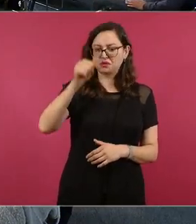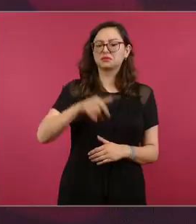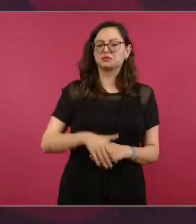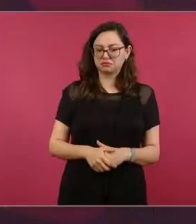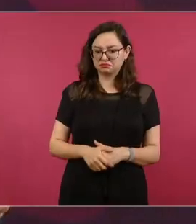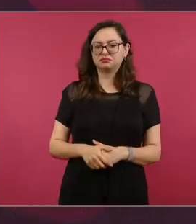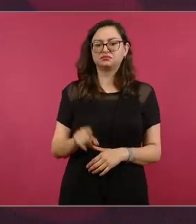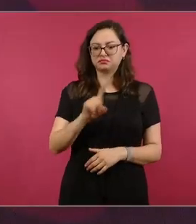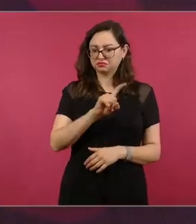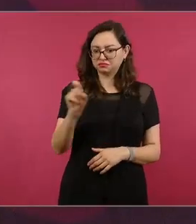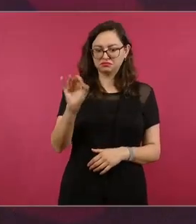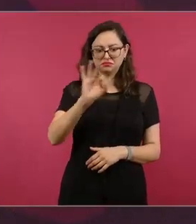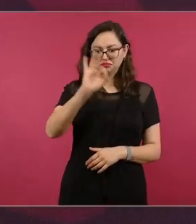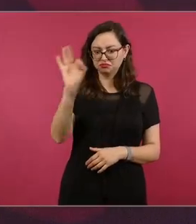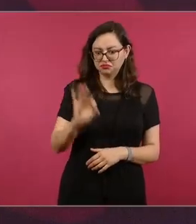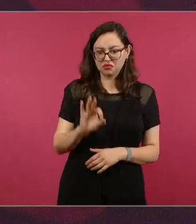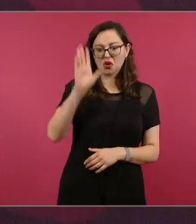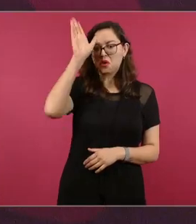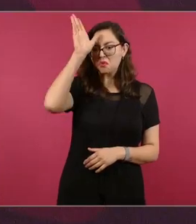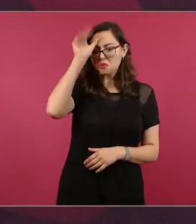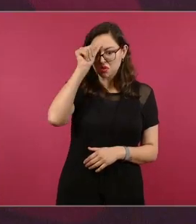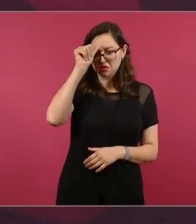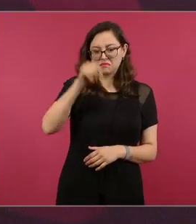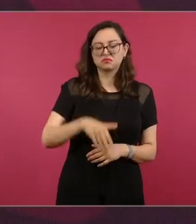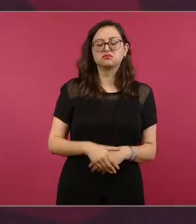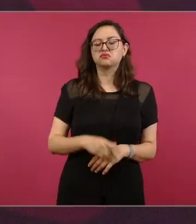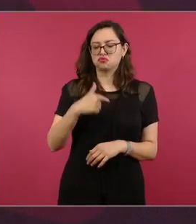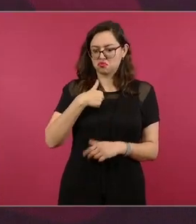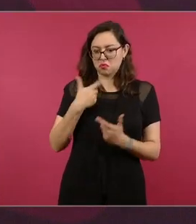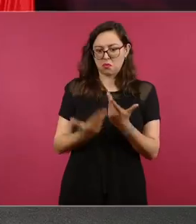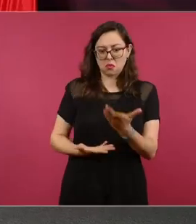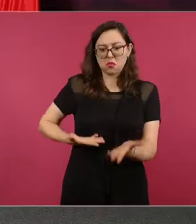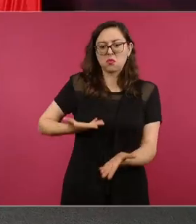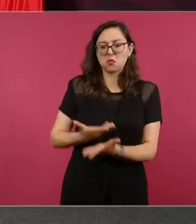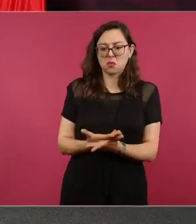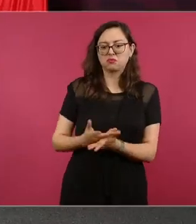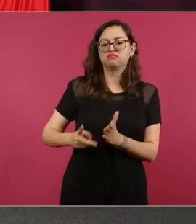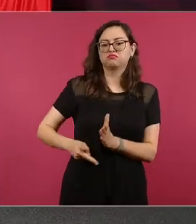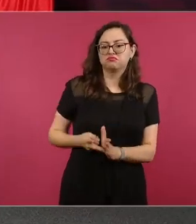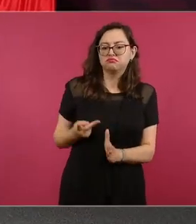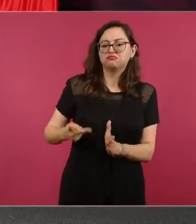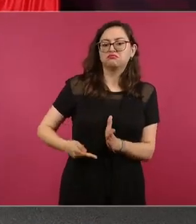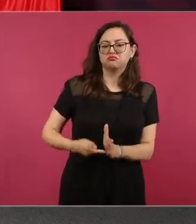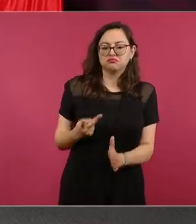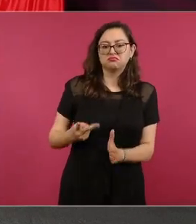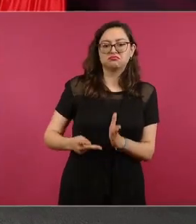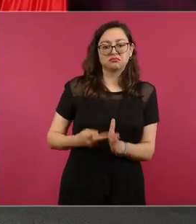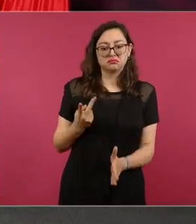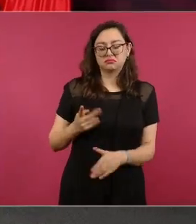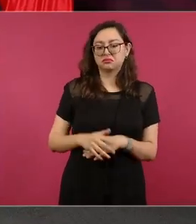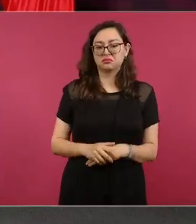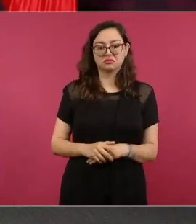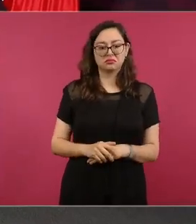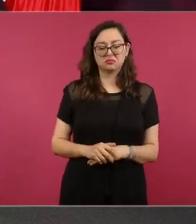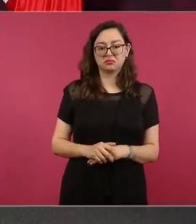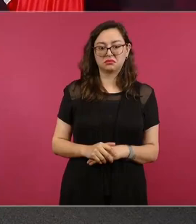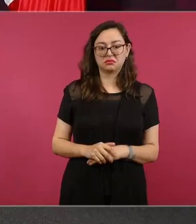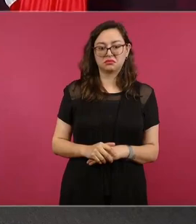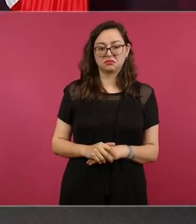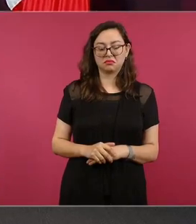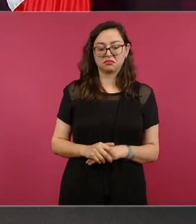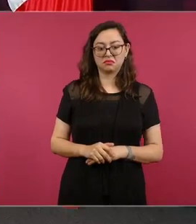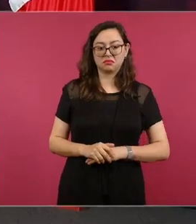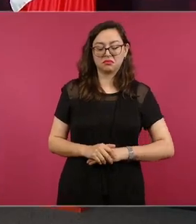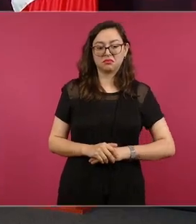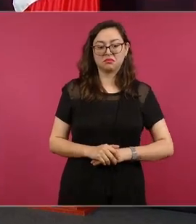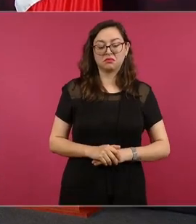totalmente de acuerdo lo he venido planteando sí debe haber un alto al fuego al fuego en